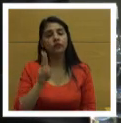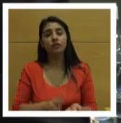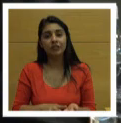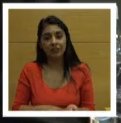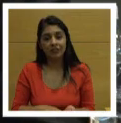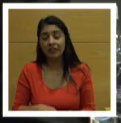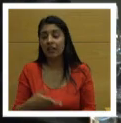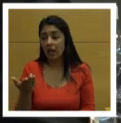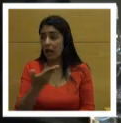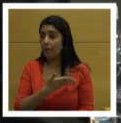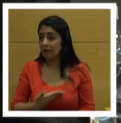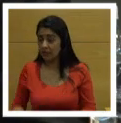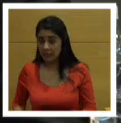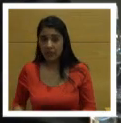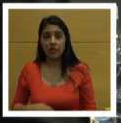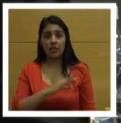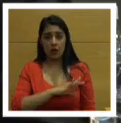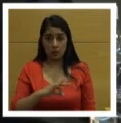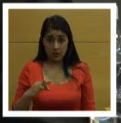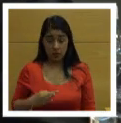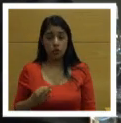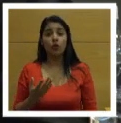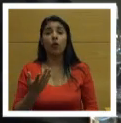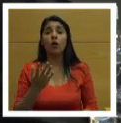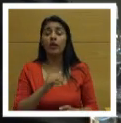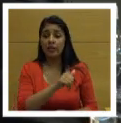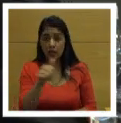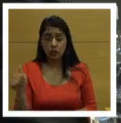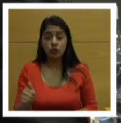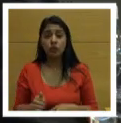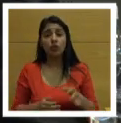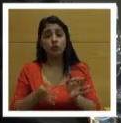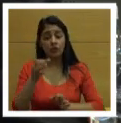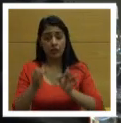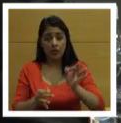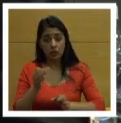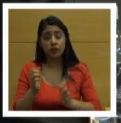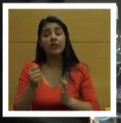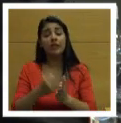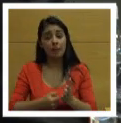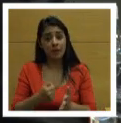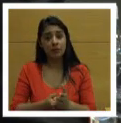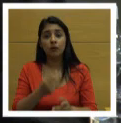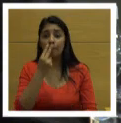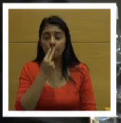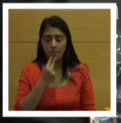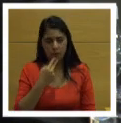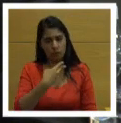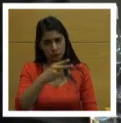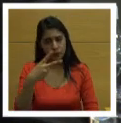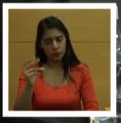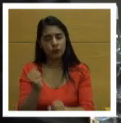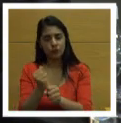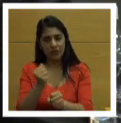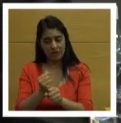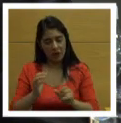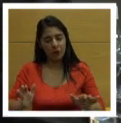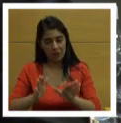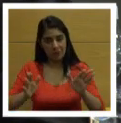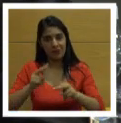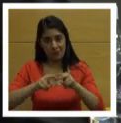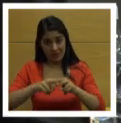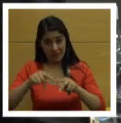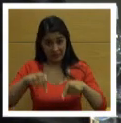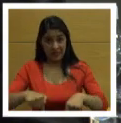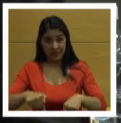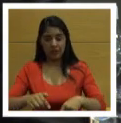señor presidente, a los ministros y al personal de la Corte de Apelaciones de Puerto Montt por su trabajo y empeño para organizar este evento.